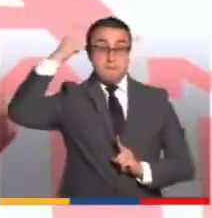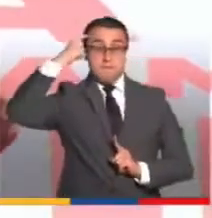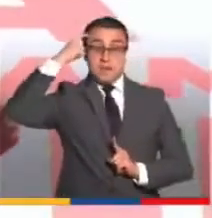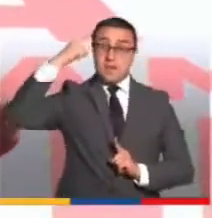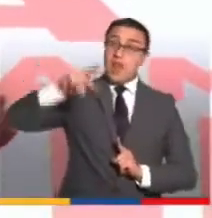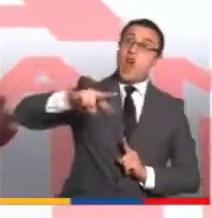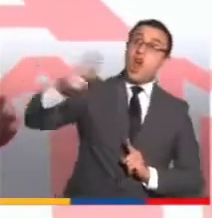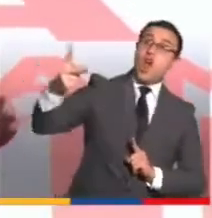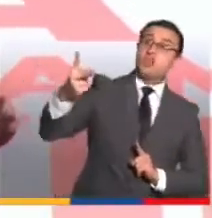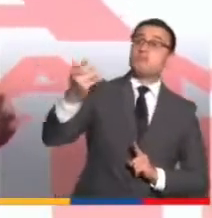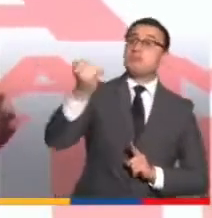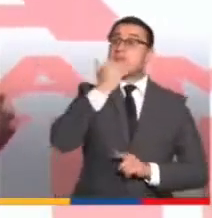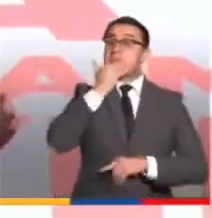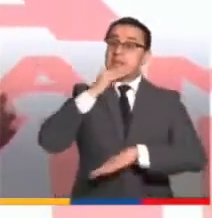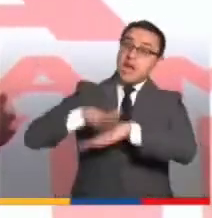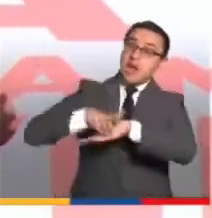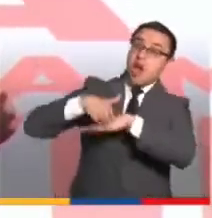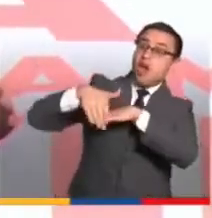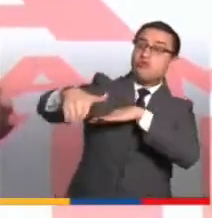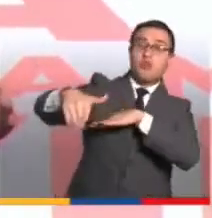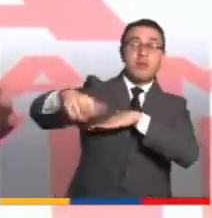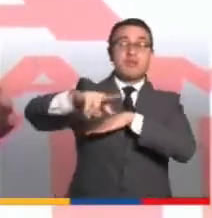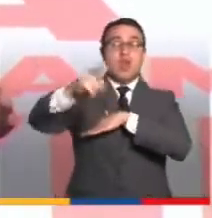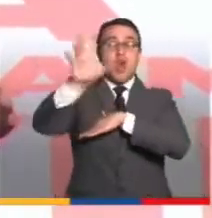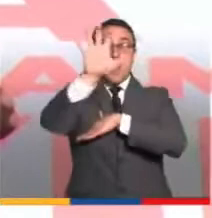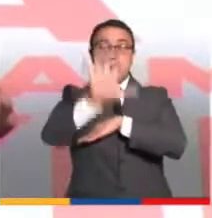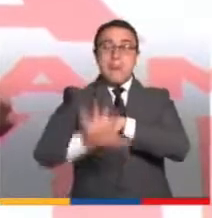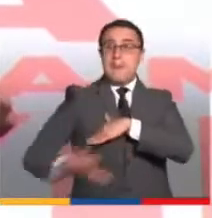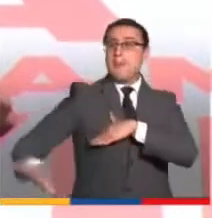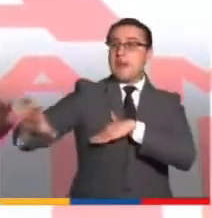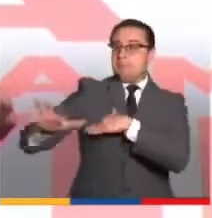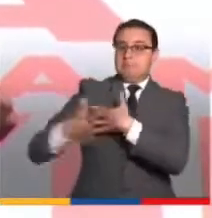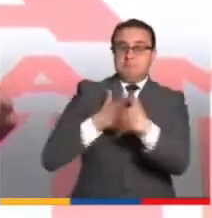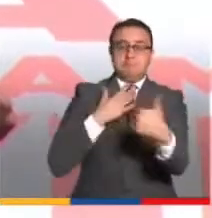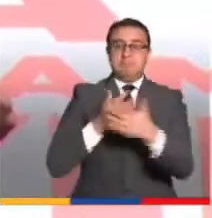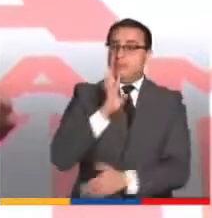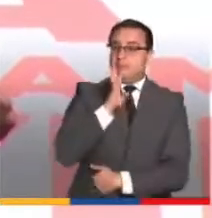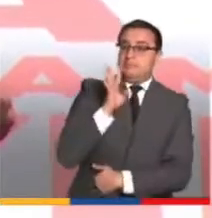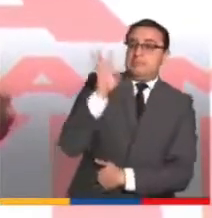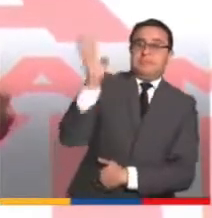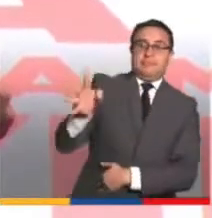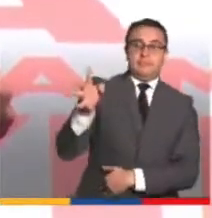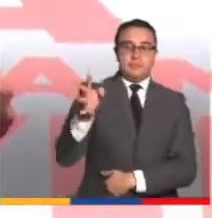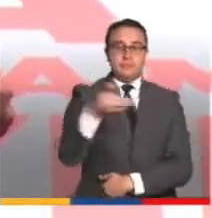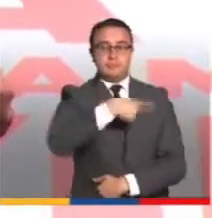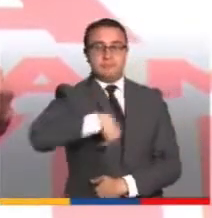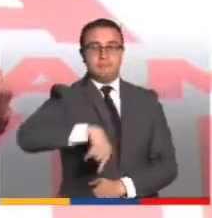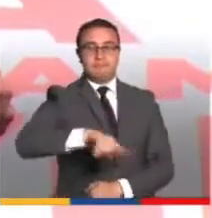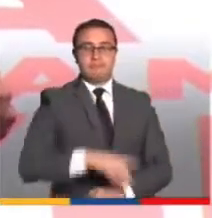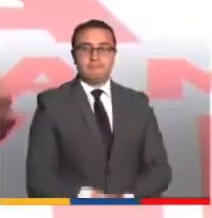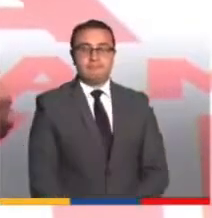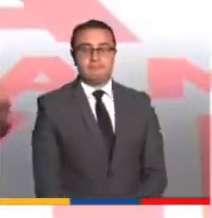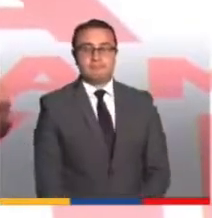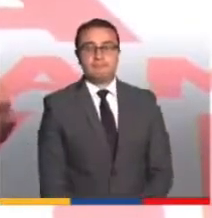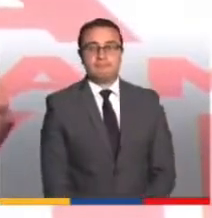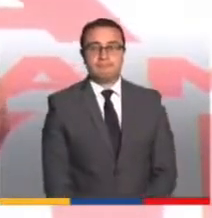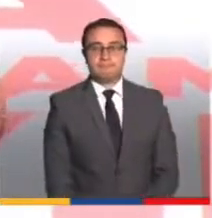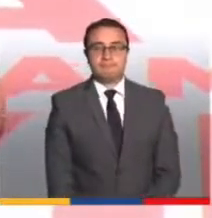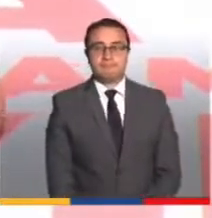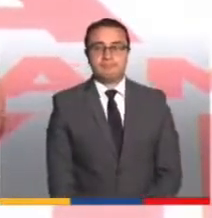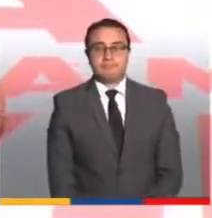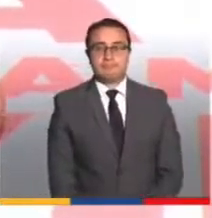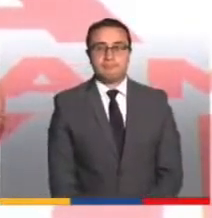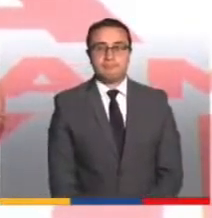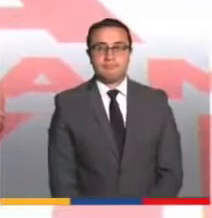en lo que va a ocurrir a través de sus medidas. Se está vaciando la economía